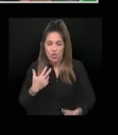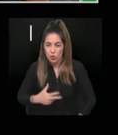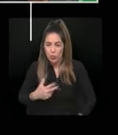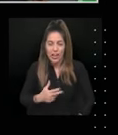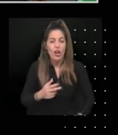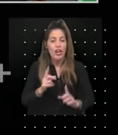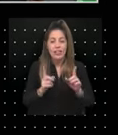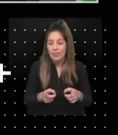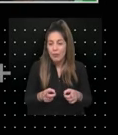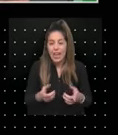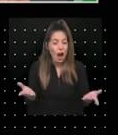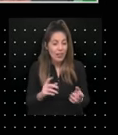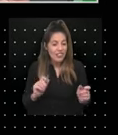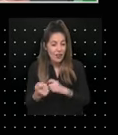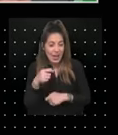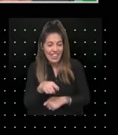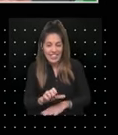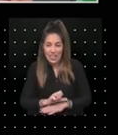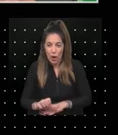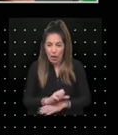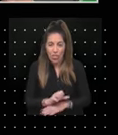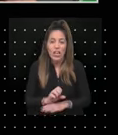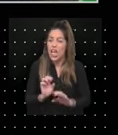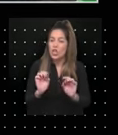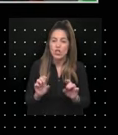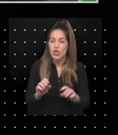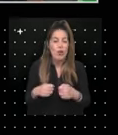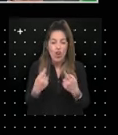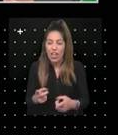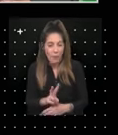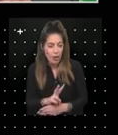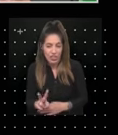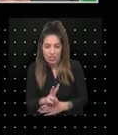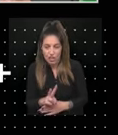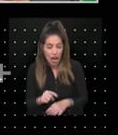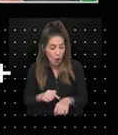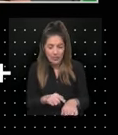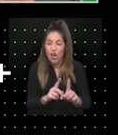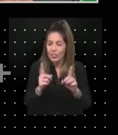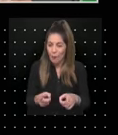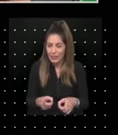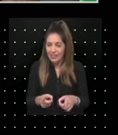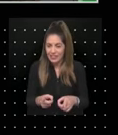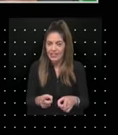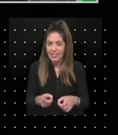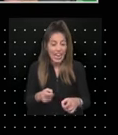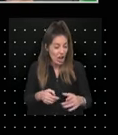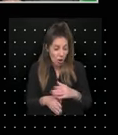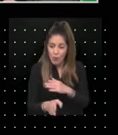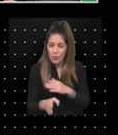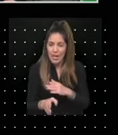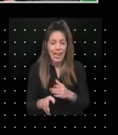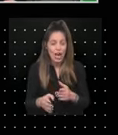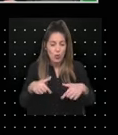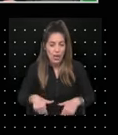tema de derecho humanitario, se transforma en este Ecuador que no solo no brinda asilo a los perseguidos, sino que además irrumpe en